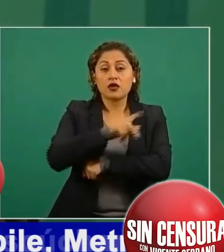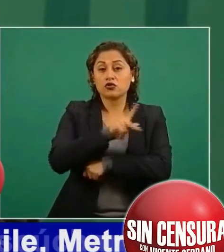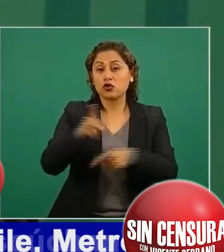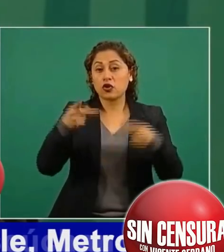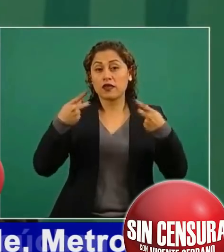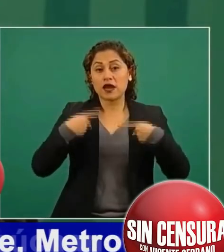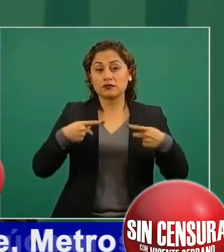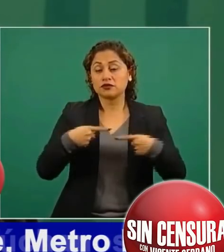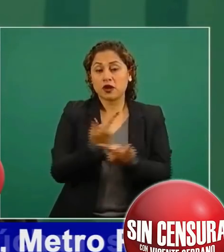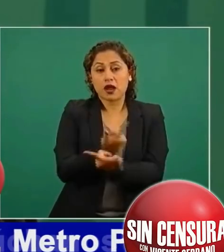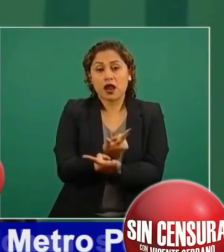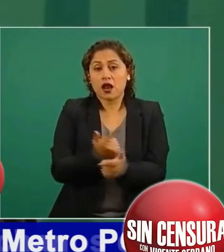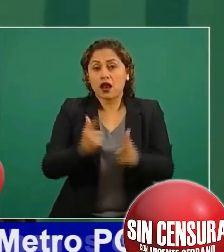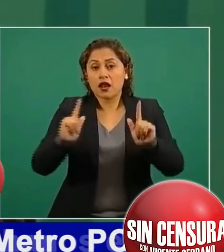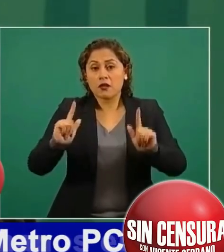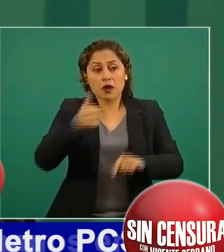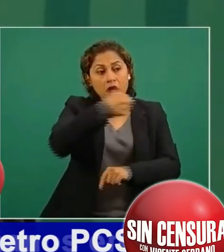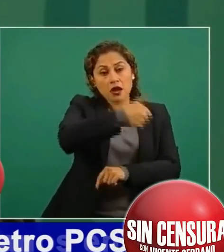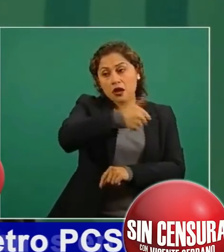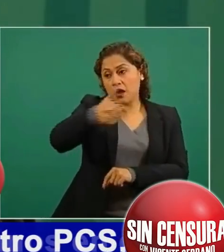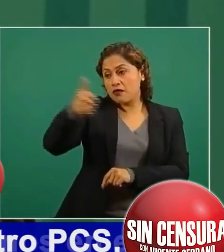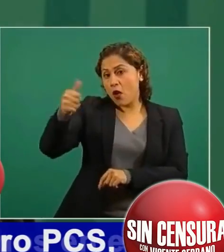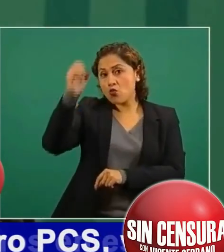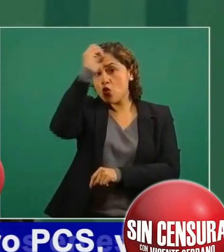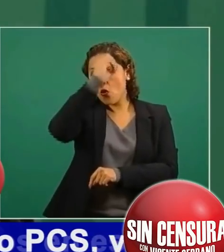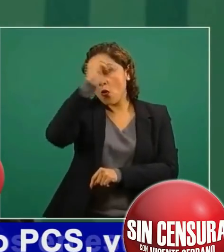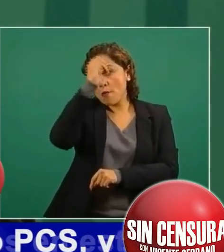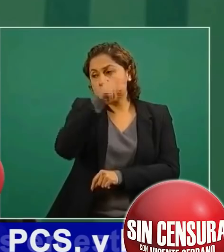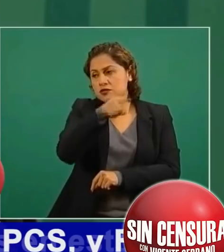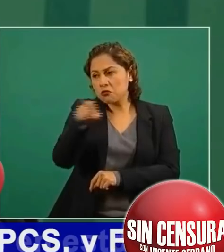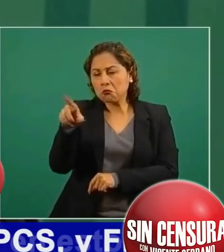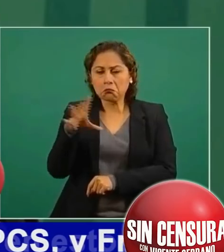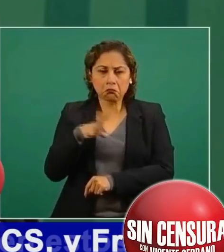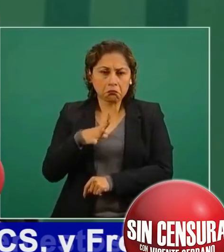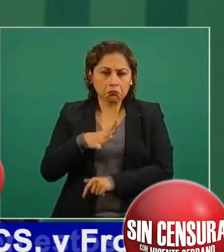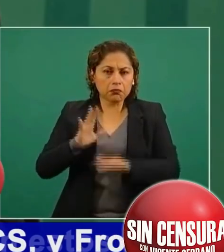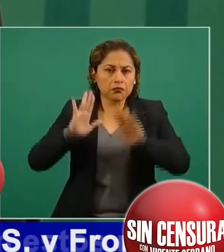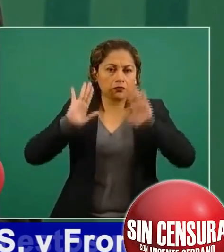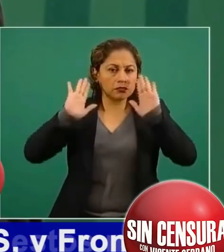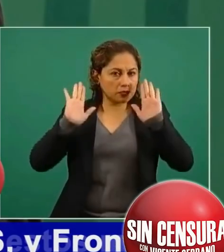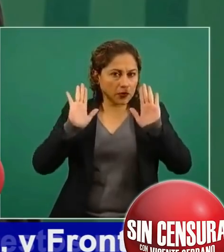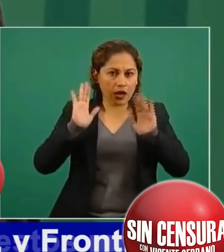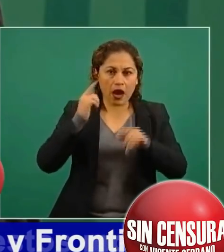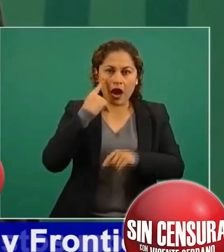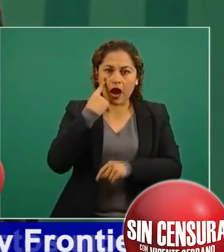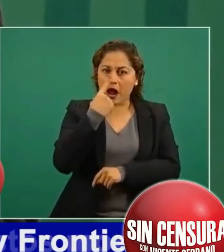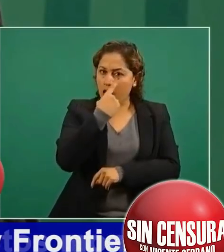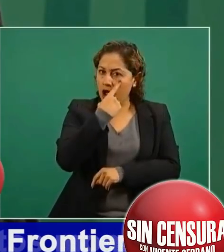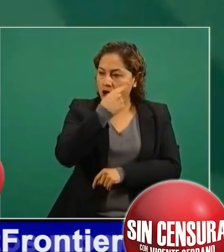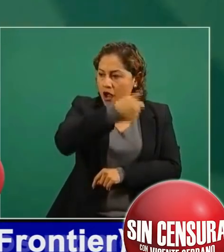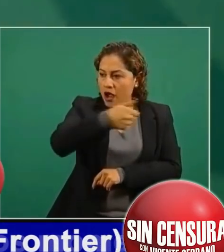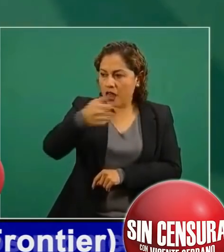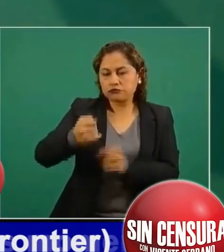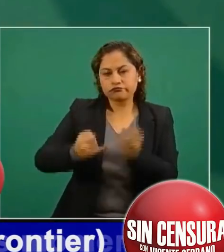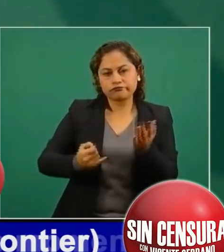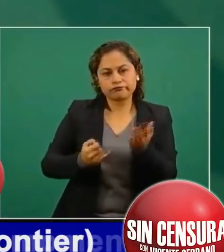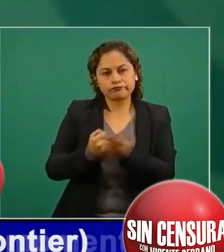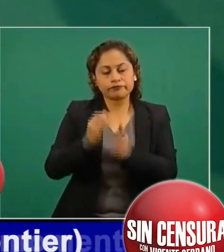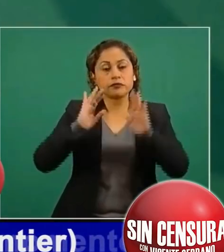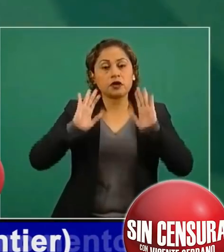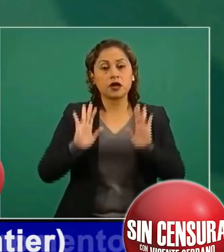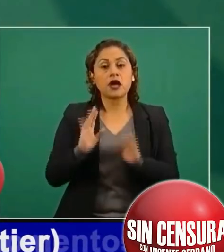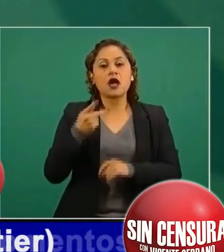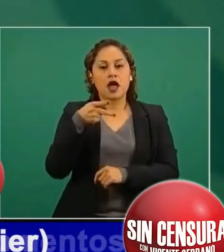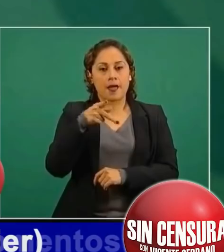valoración. Lo que sí considero que debemos de